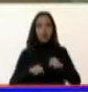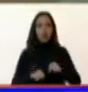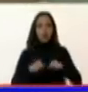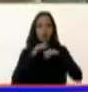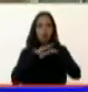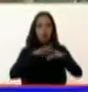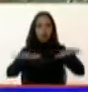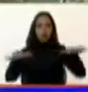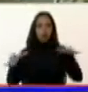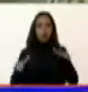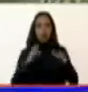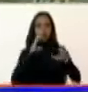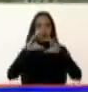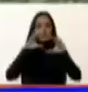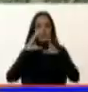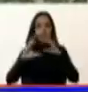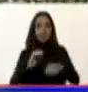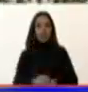Propaga y comunica.